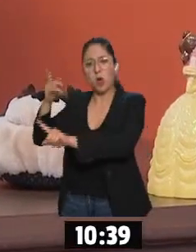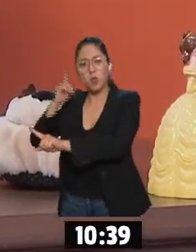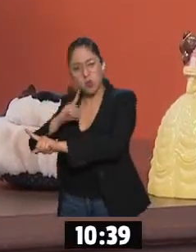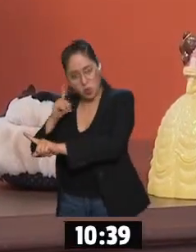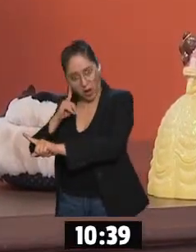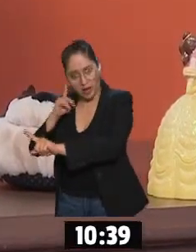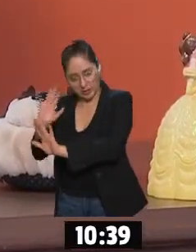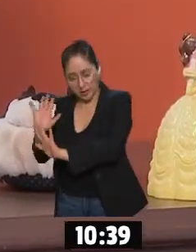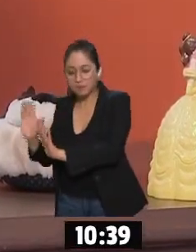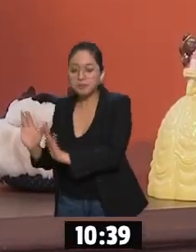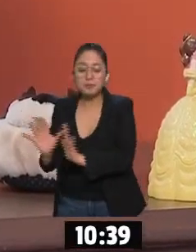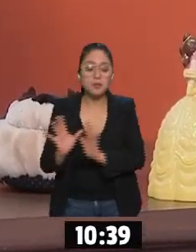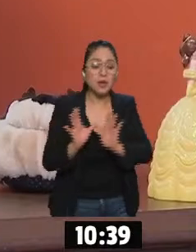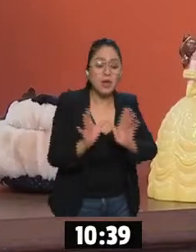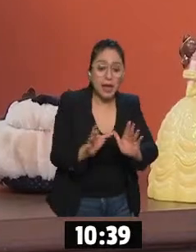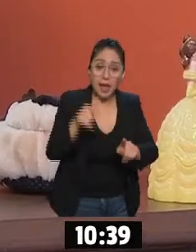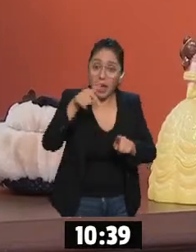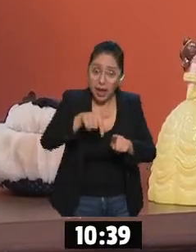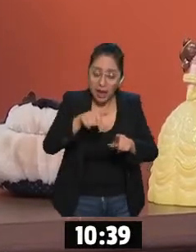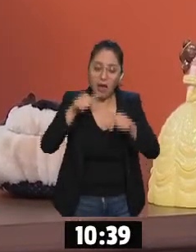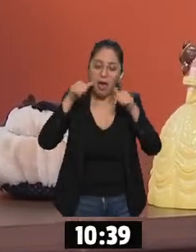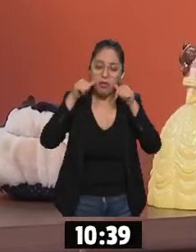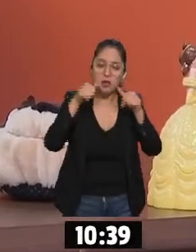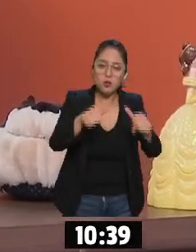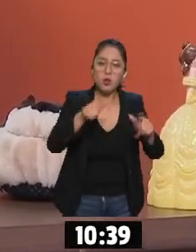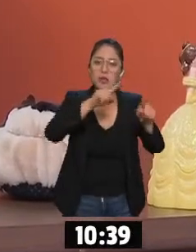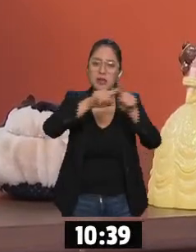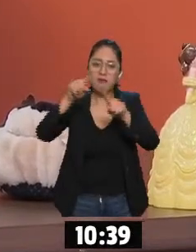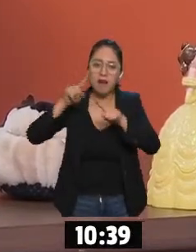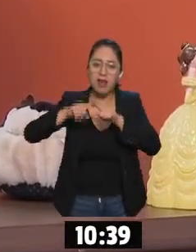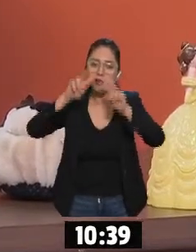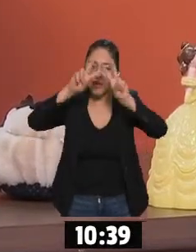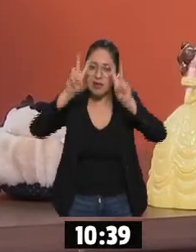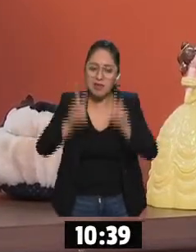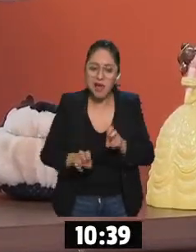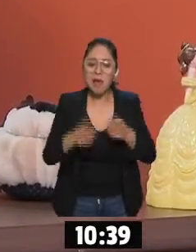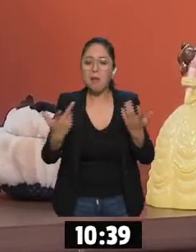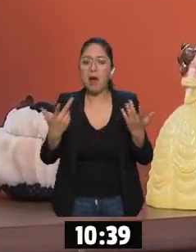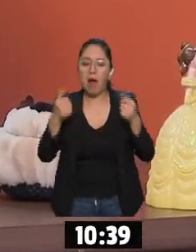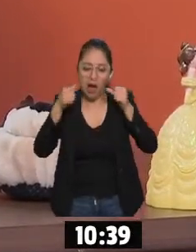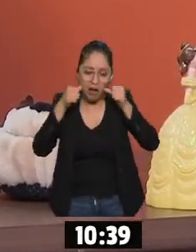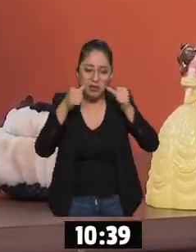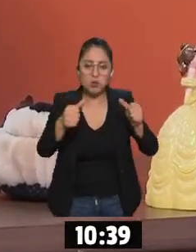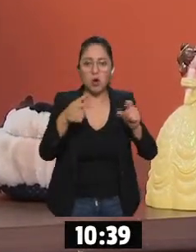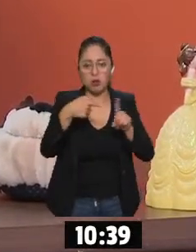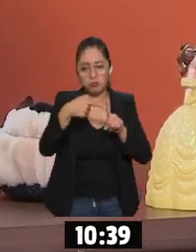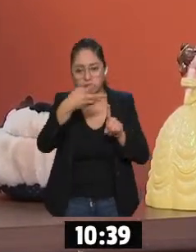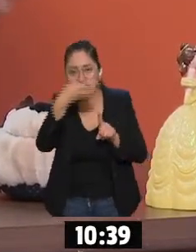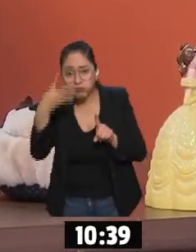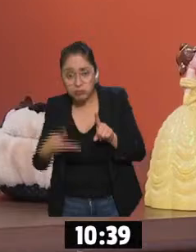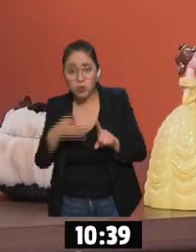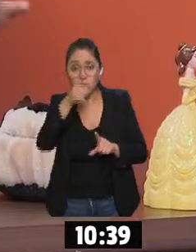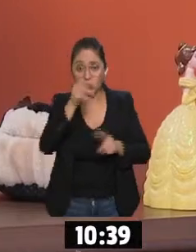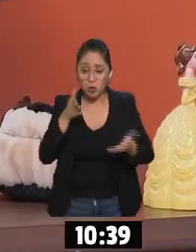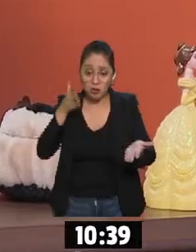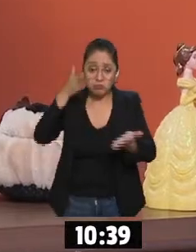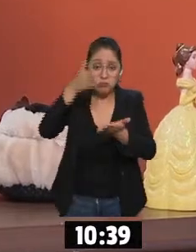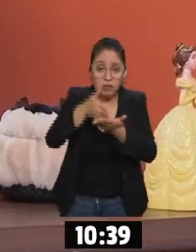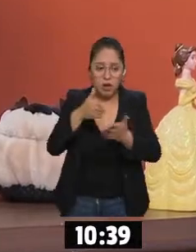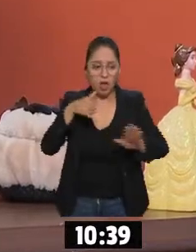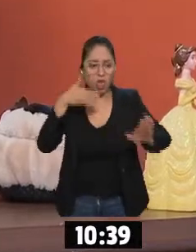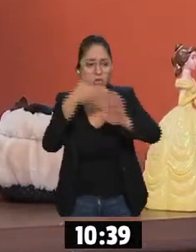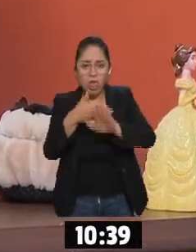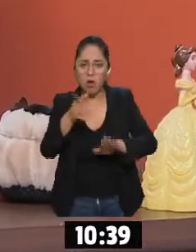asuntos LGBTQ+, todos. Y es padrísimo, pues son lugares donde no te juzgan, o sea, te escuchan, te canalizan, ¿no?